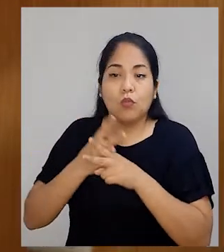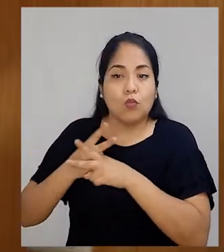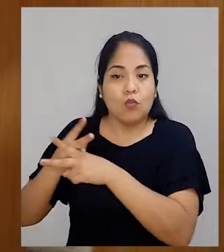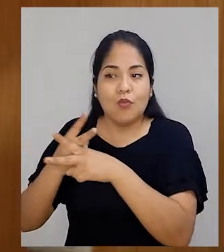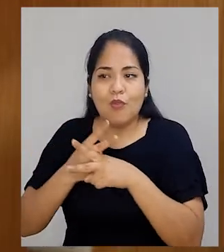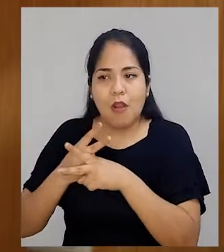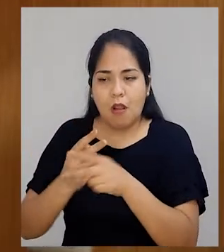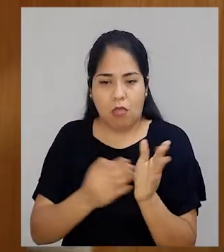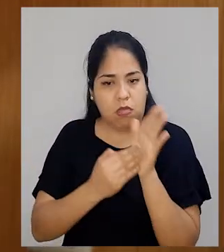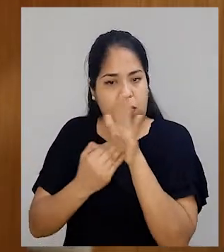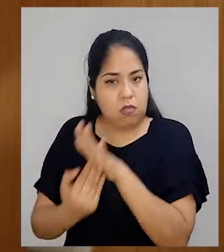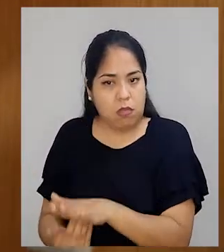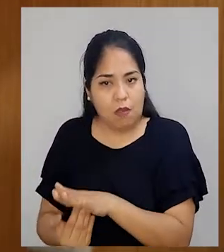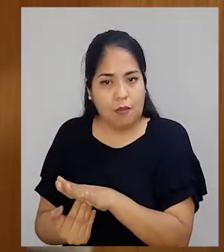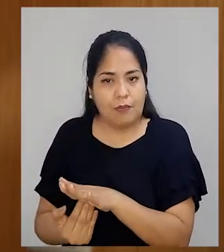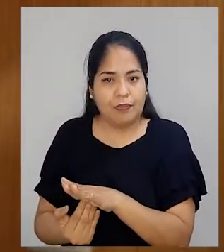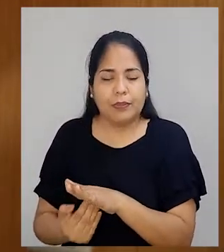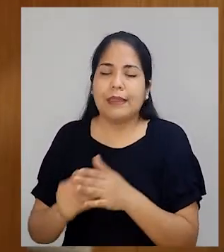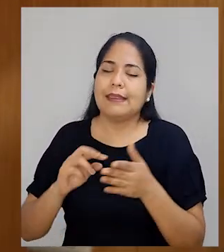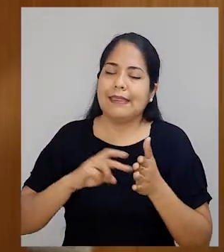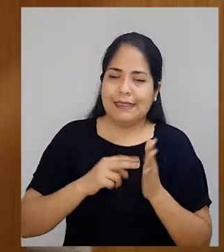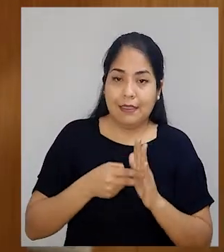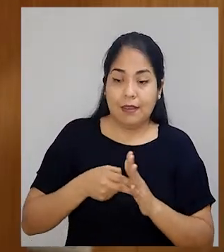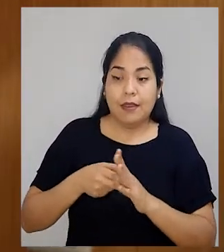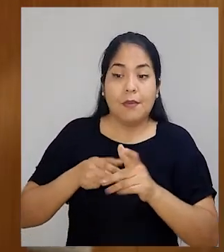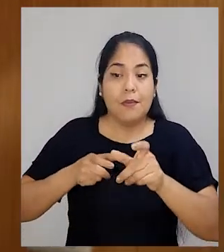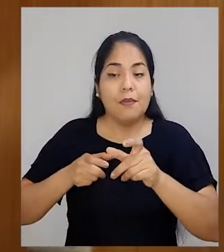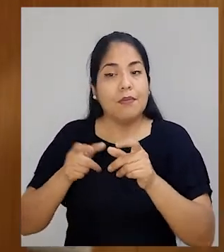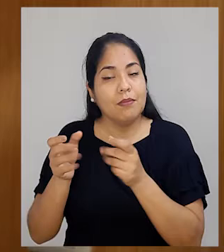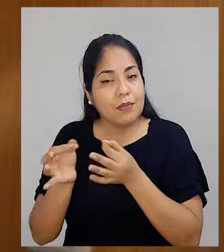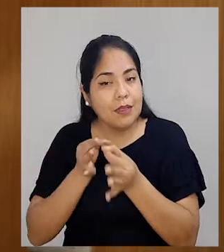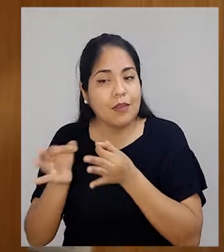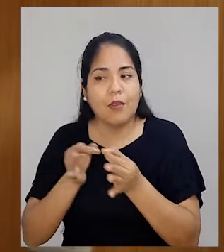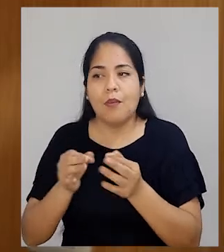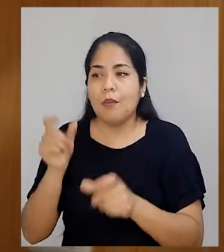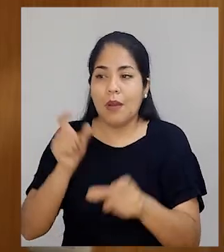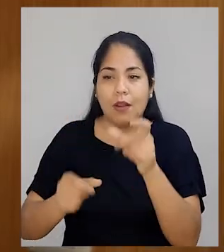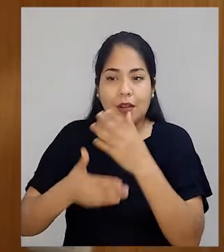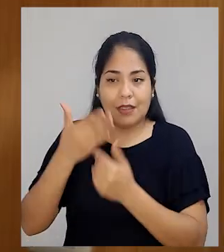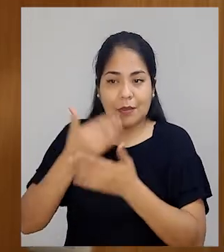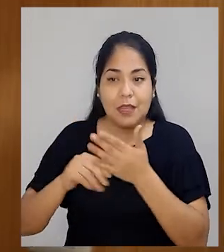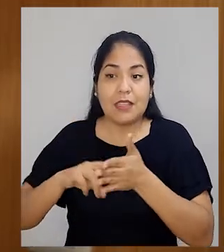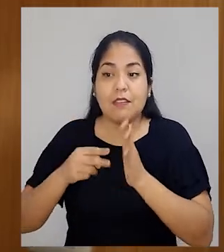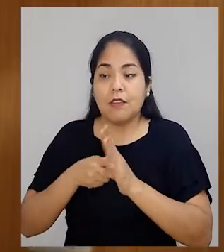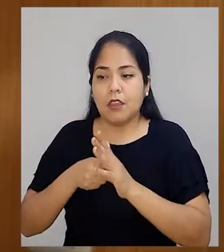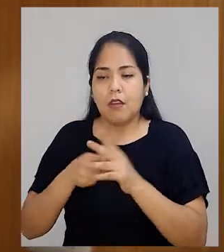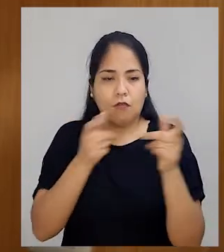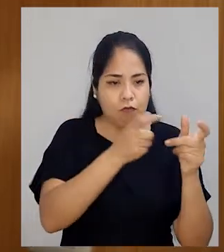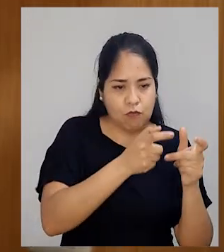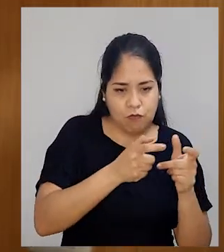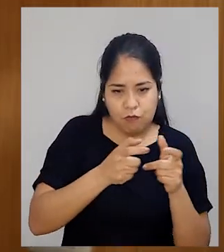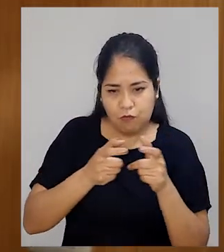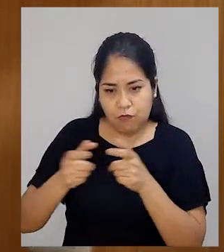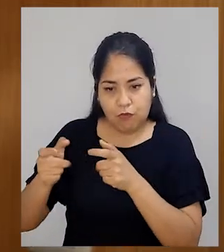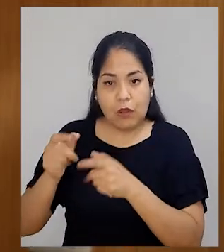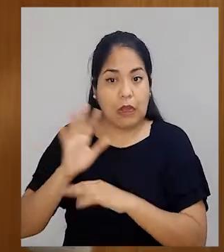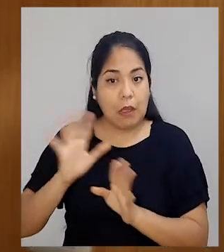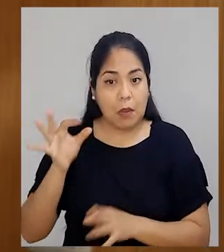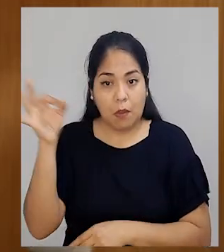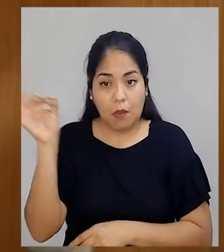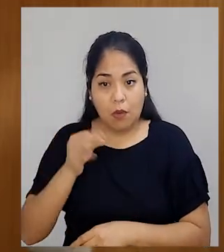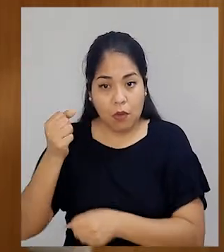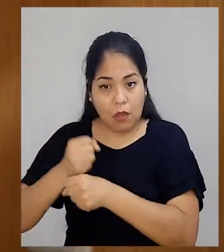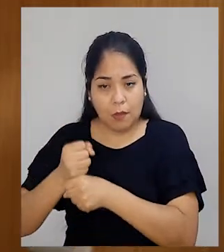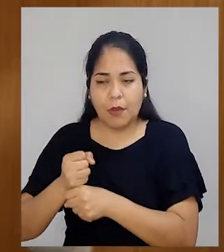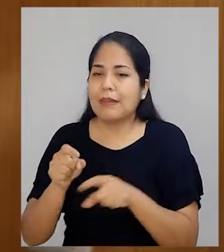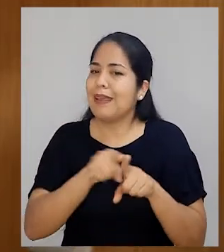aspectos, por ejemplo, discriminación. Es decir, cuando hablamos de personas con discapacidad, no solamente fiscalizamos y promovemos el